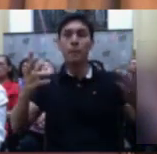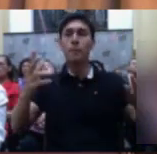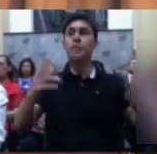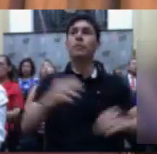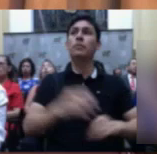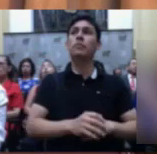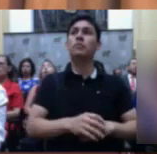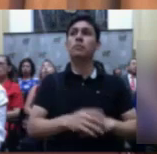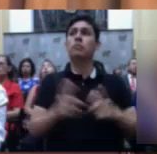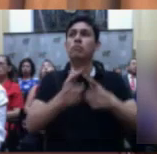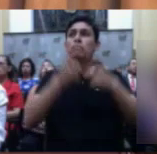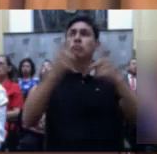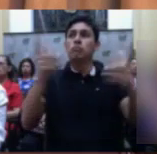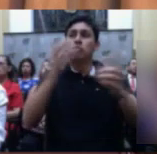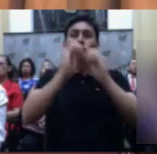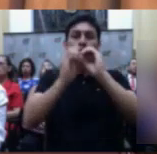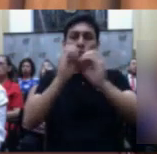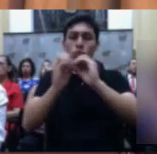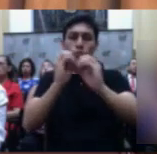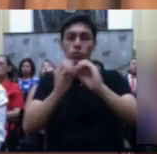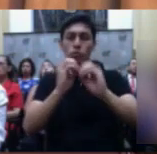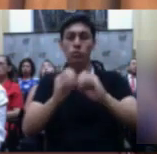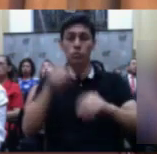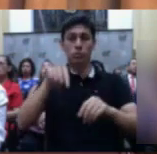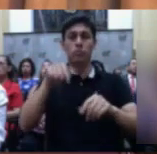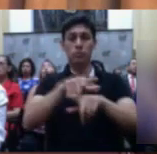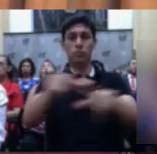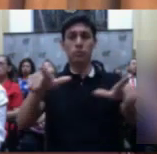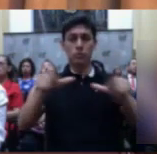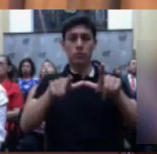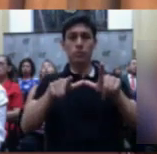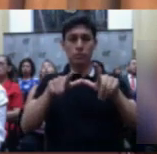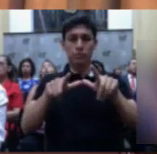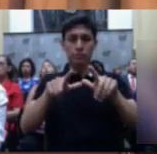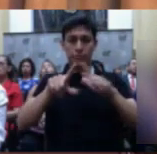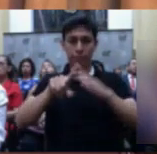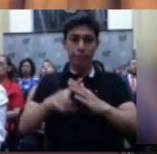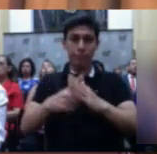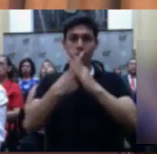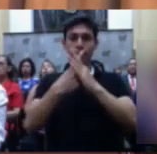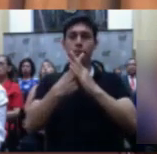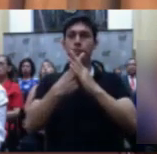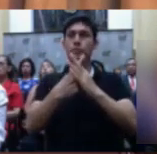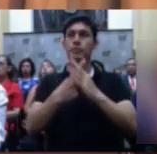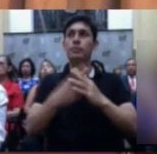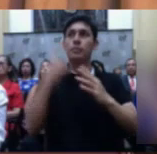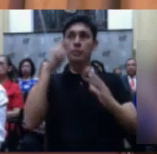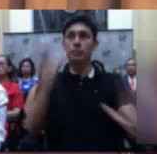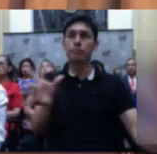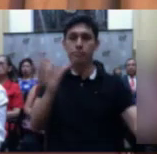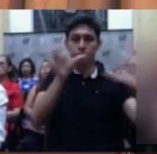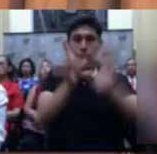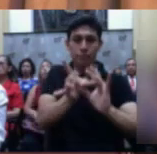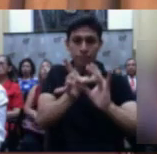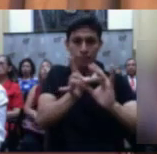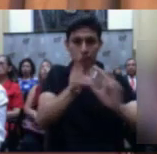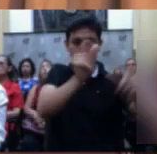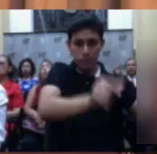soluciones, innovación. Este lugar nació con la finalidad de servir como un enlace entre los ciudadanos y